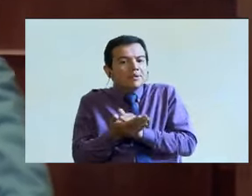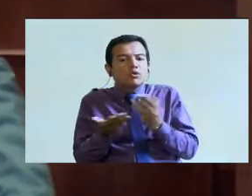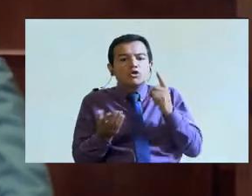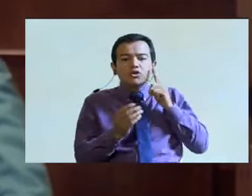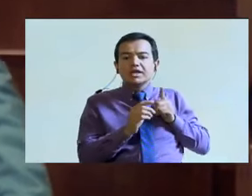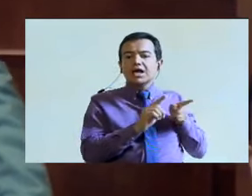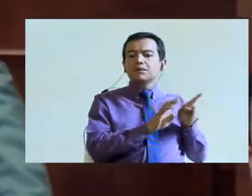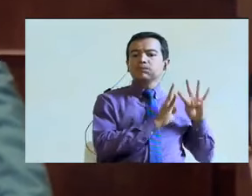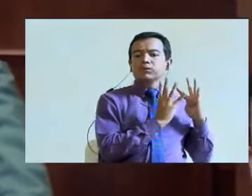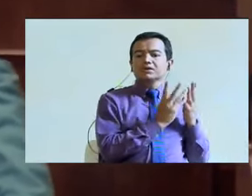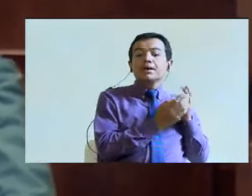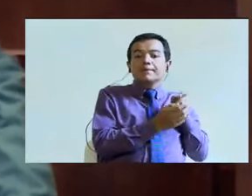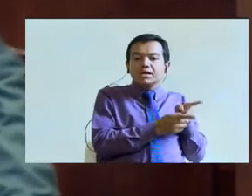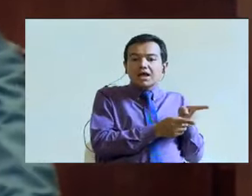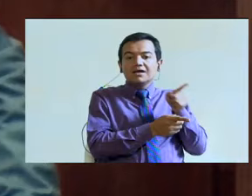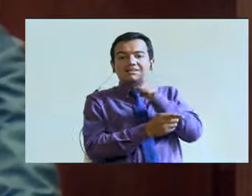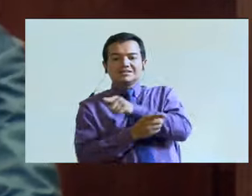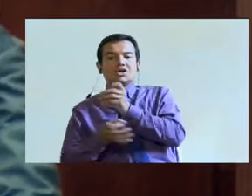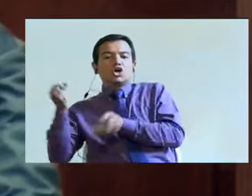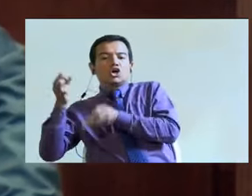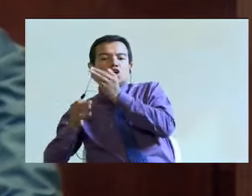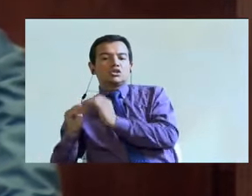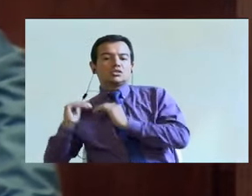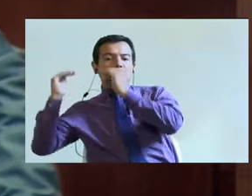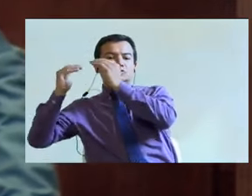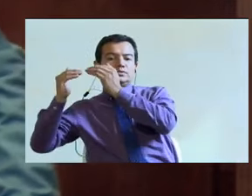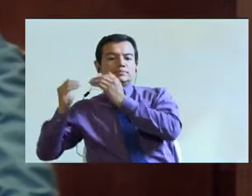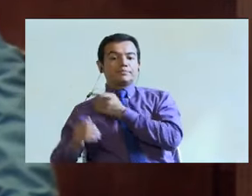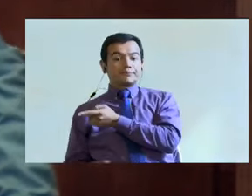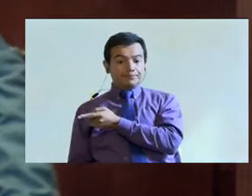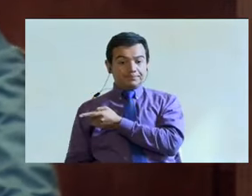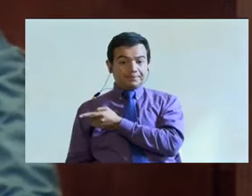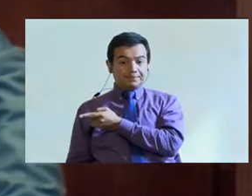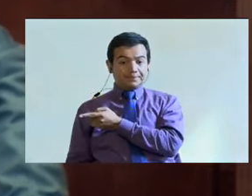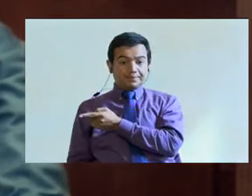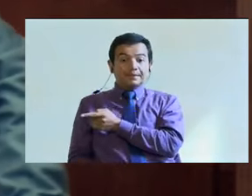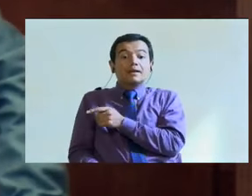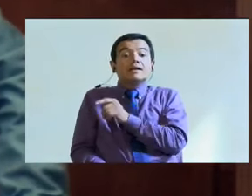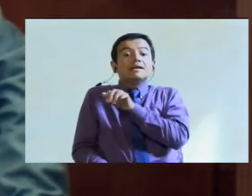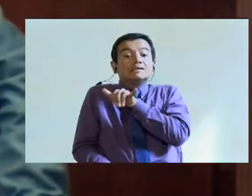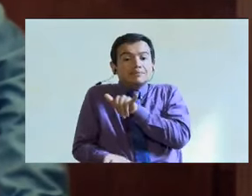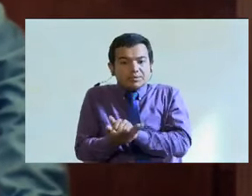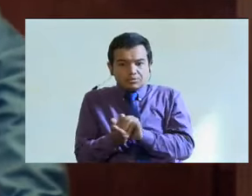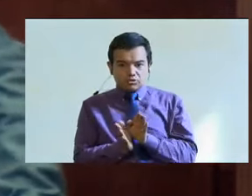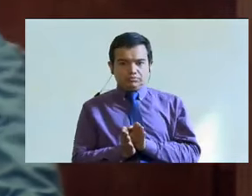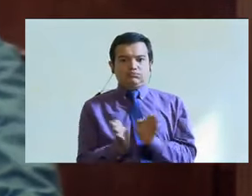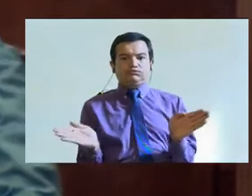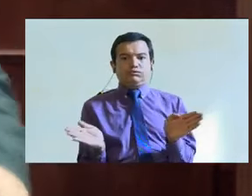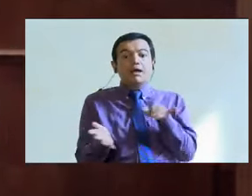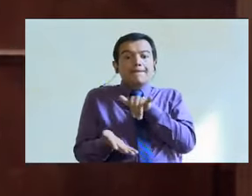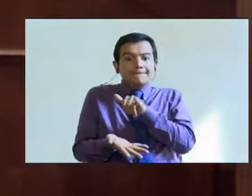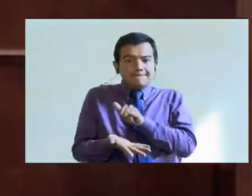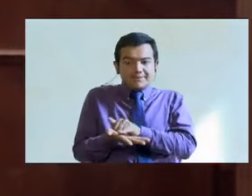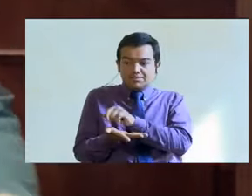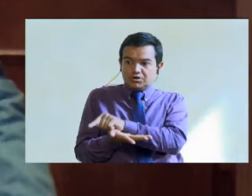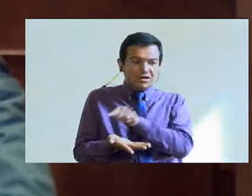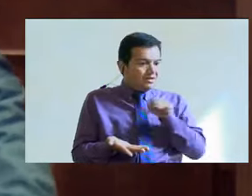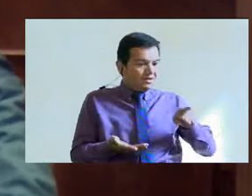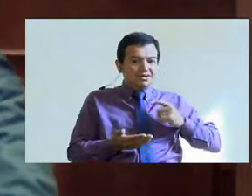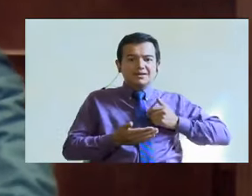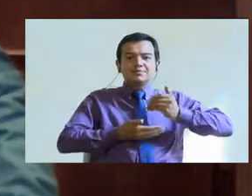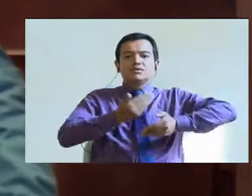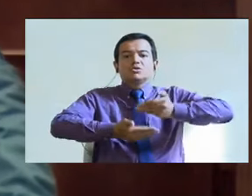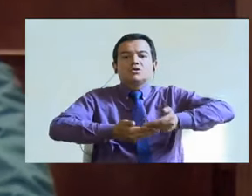Corte Suprema de Justicia en este sentido establecer la doble instancia en estos procesos es